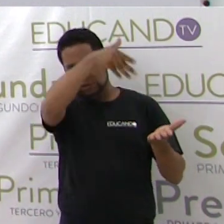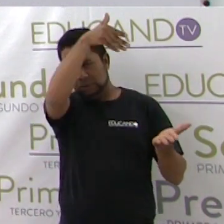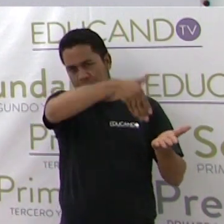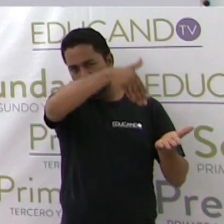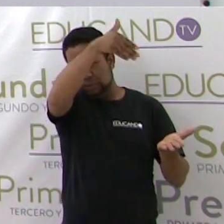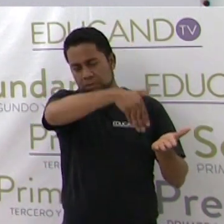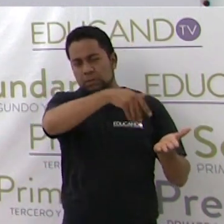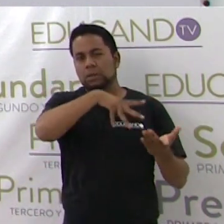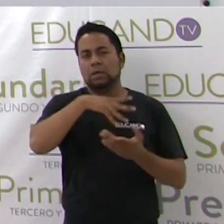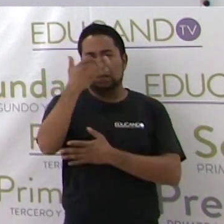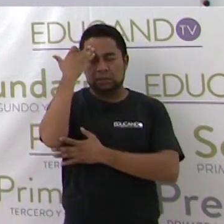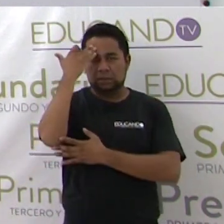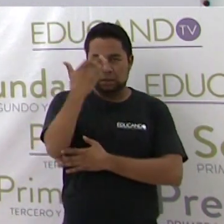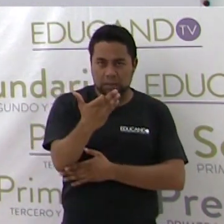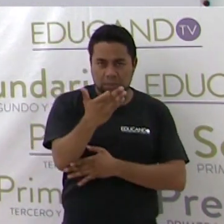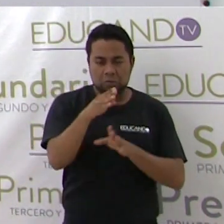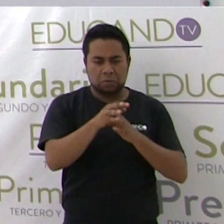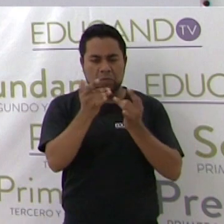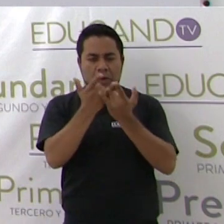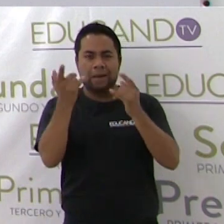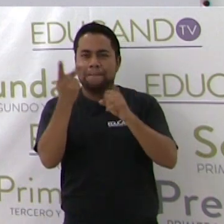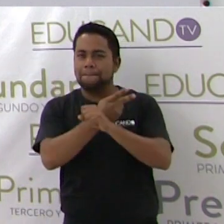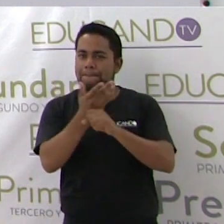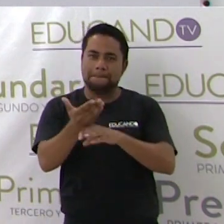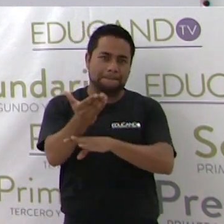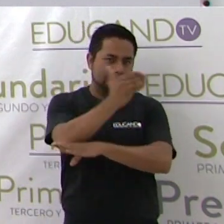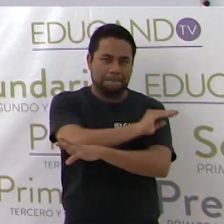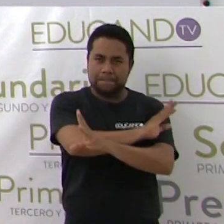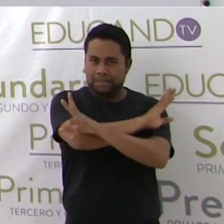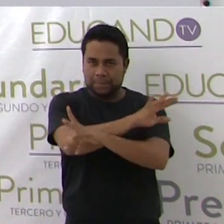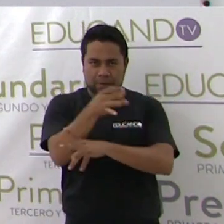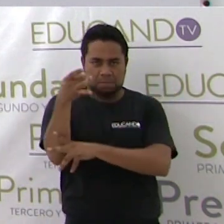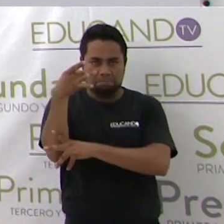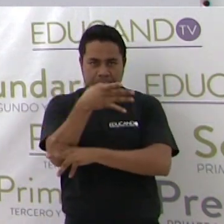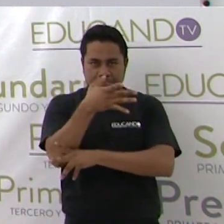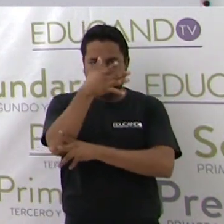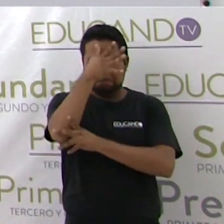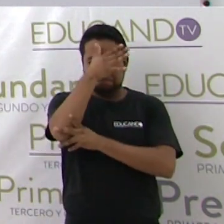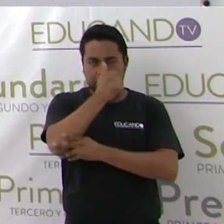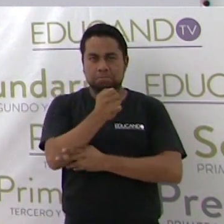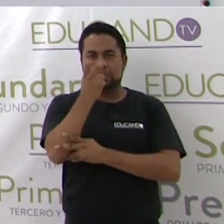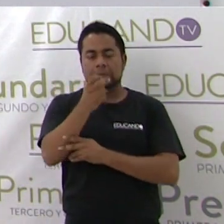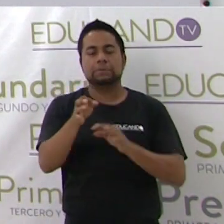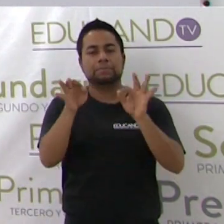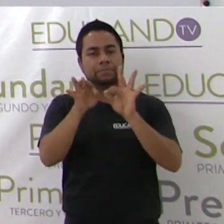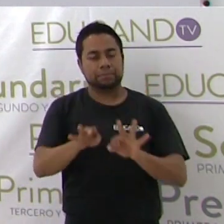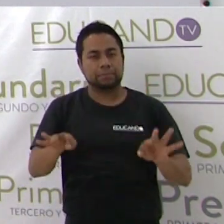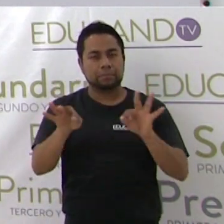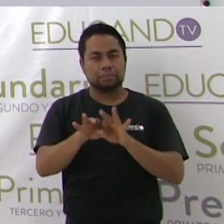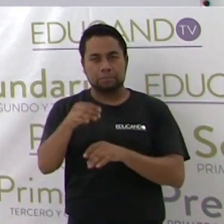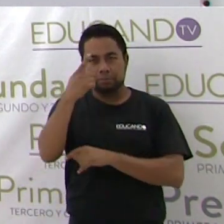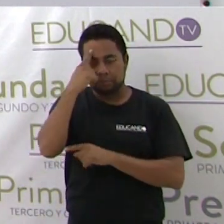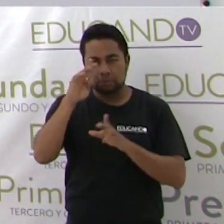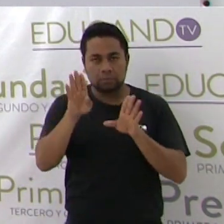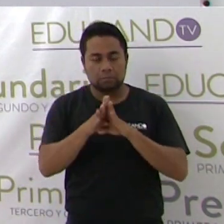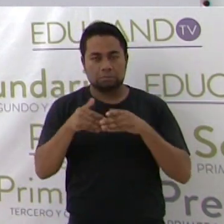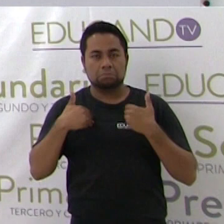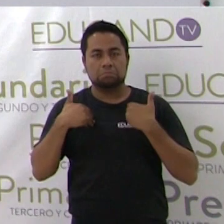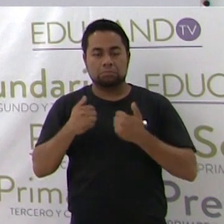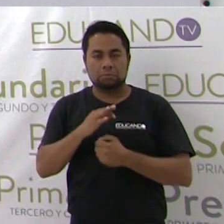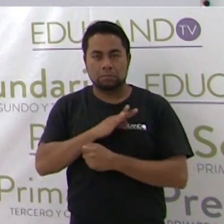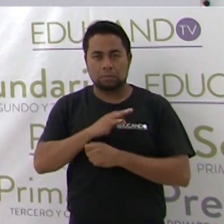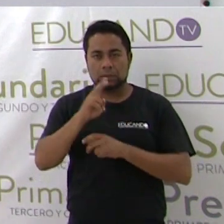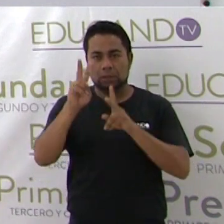el tiempo histórico. Bien, recordar eso, niños y niñas, porque es parte importante para ir entendiendo que